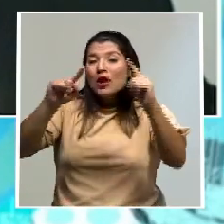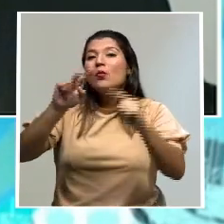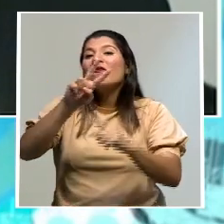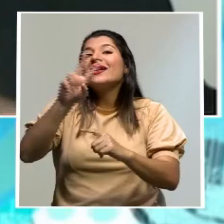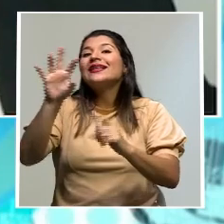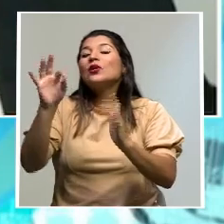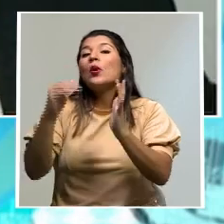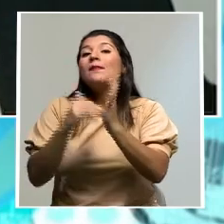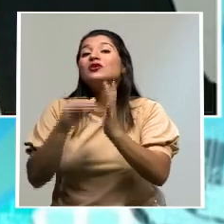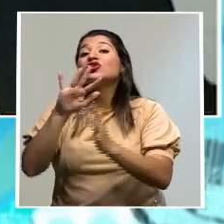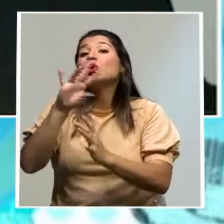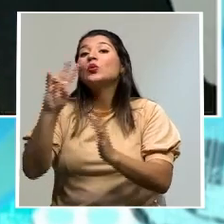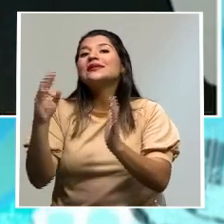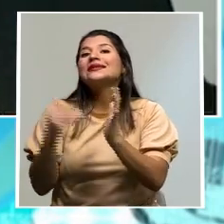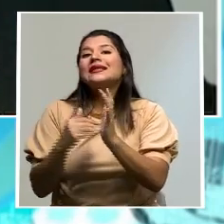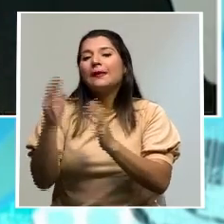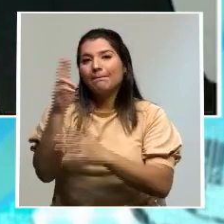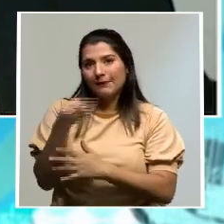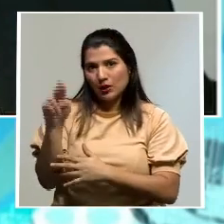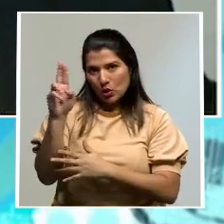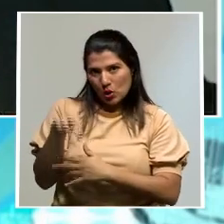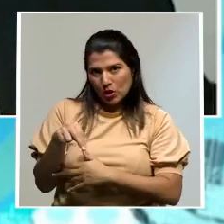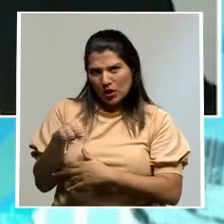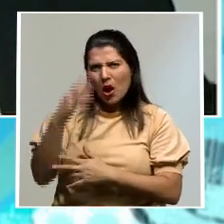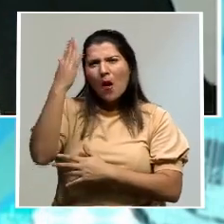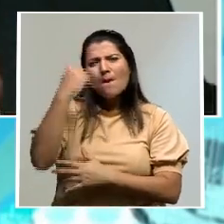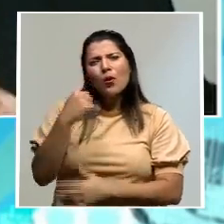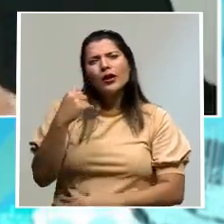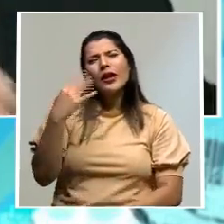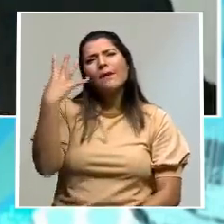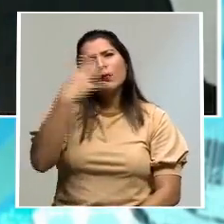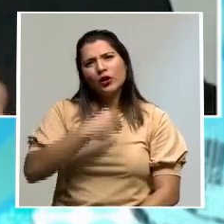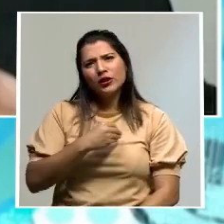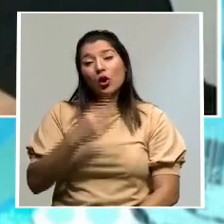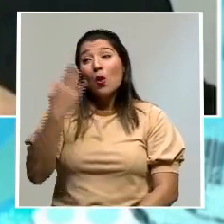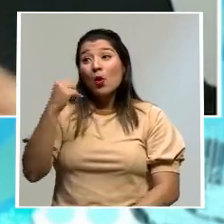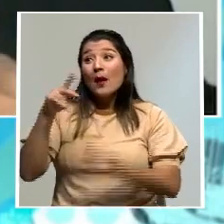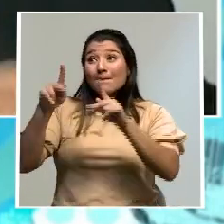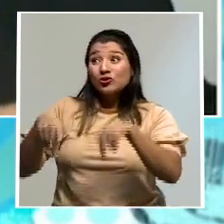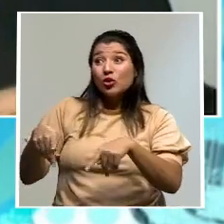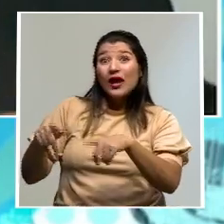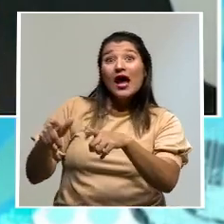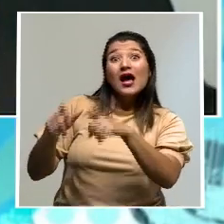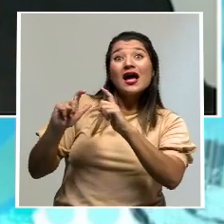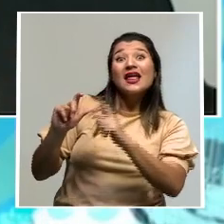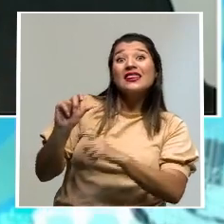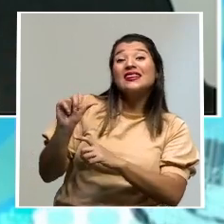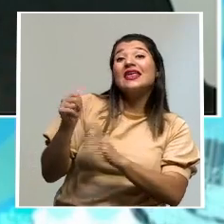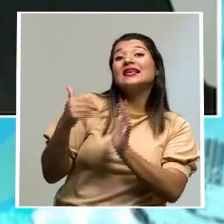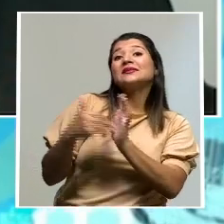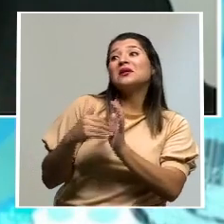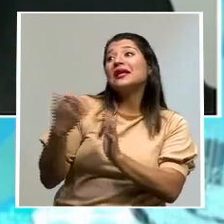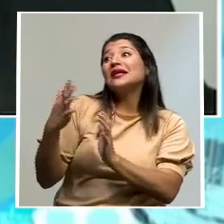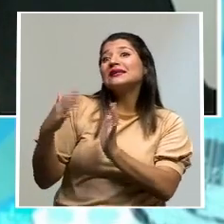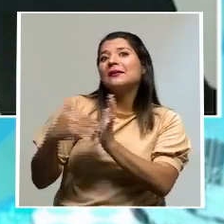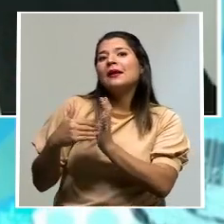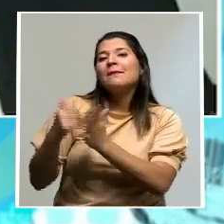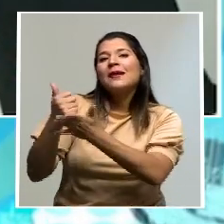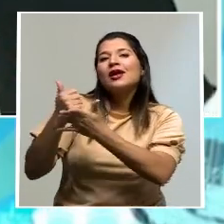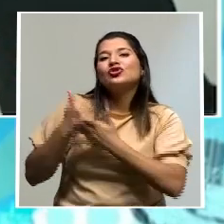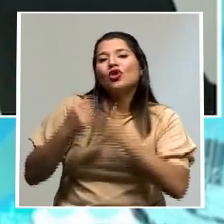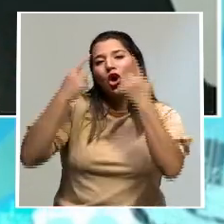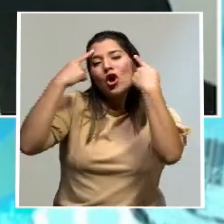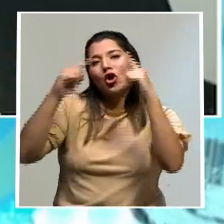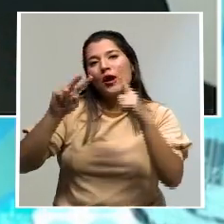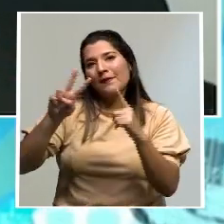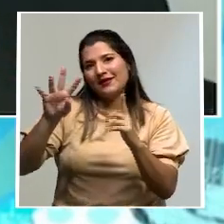29.057.000 colones. ¿Por qué es bonito esto? Porque hasta aquel que dio 10, 15 o 20 fue determinante para poder lograr los 29 millones. Que para